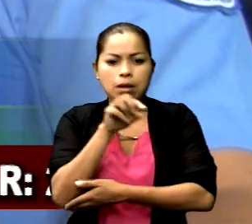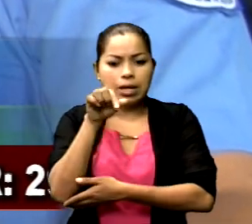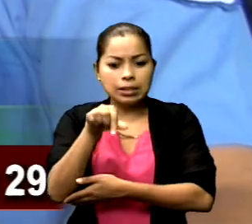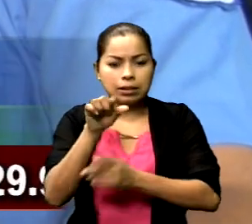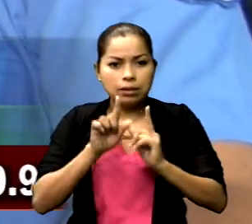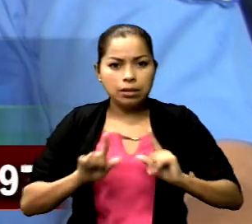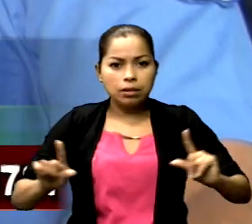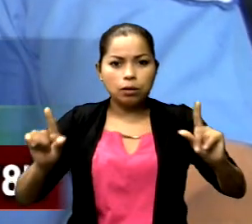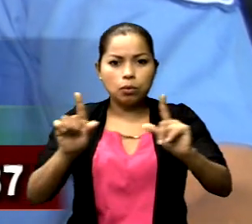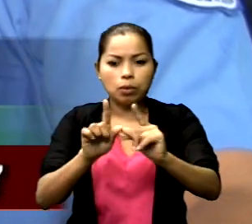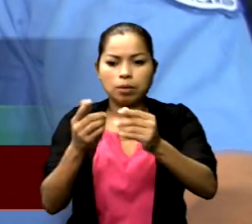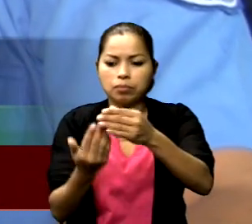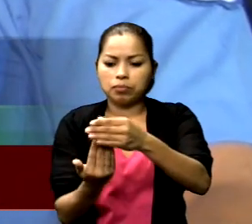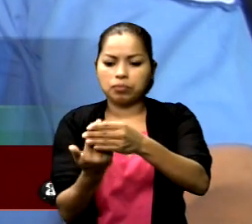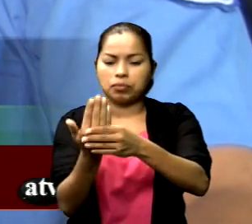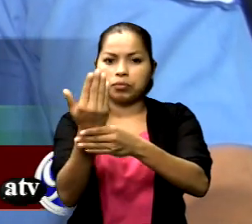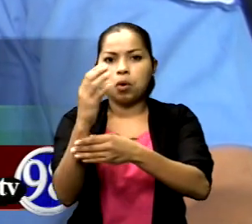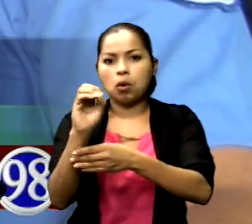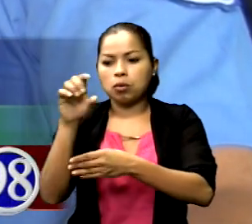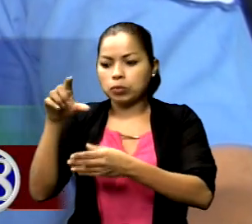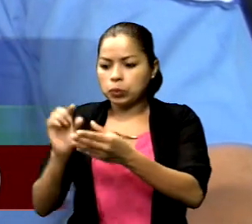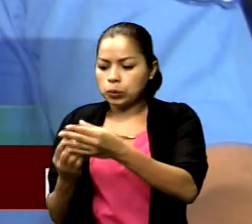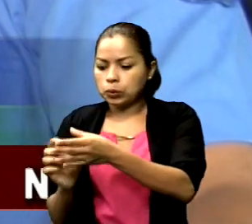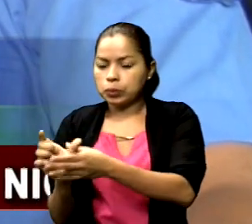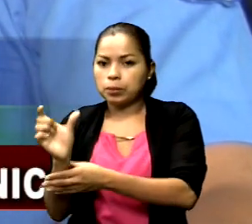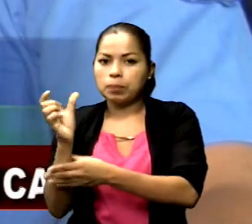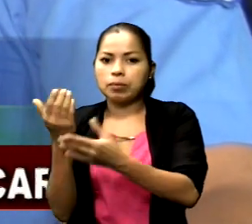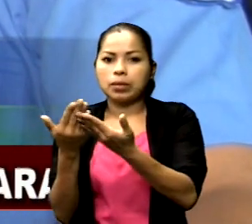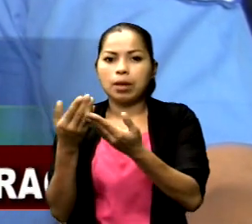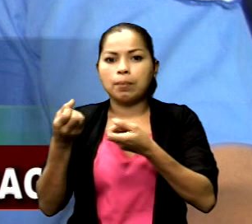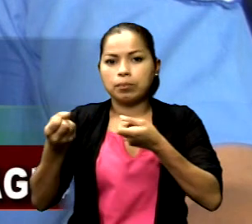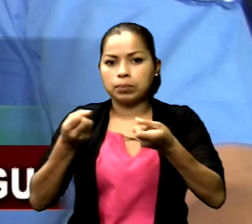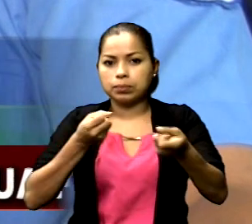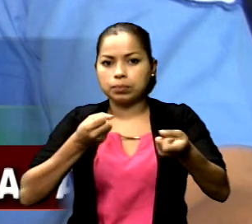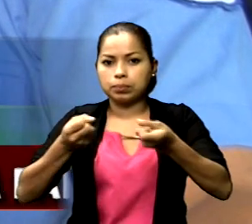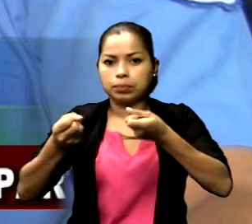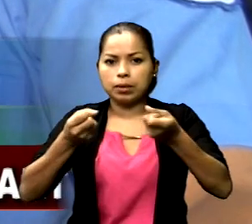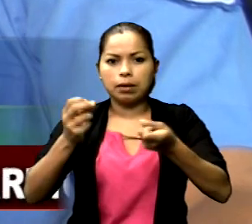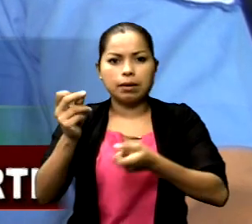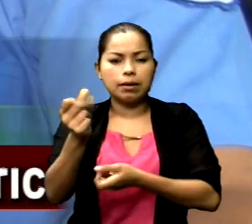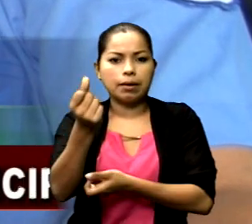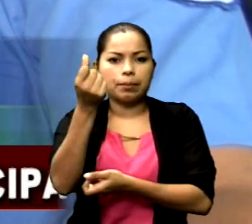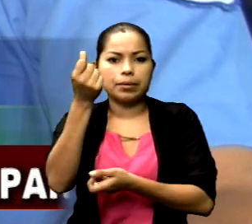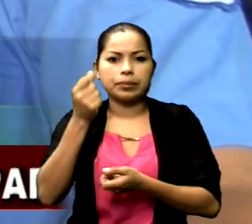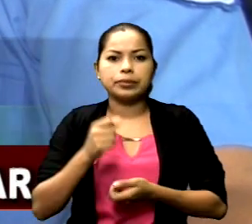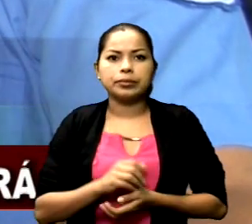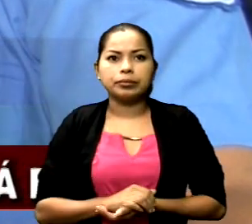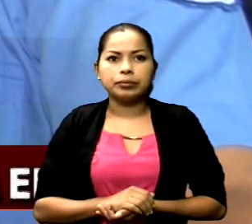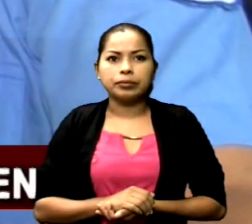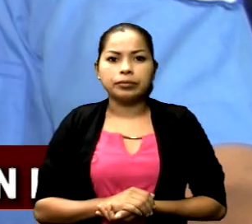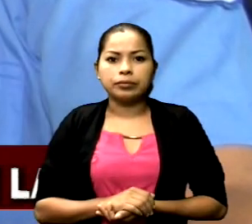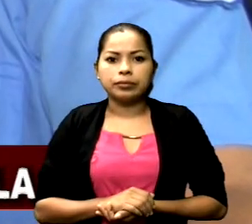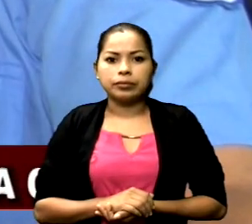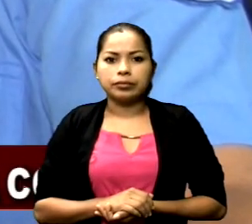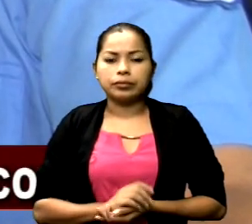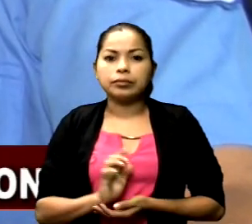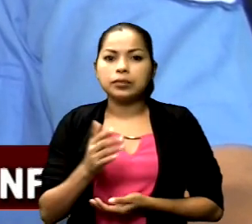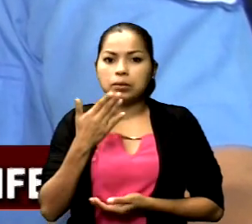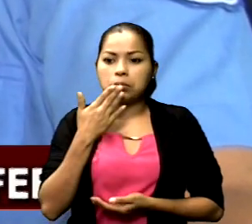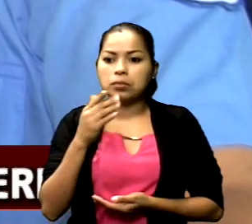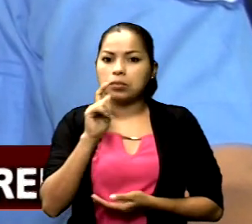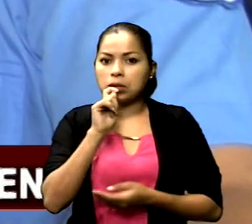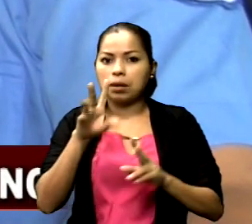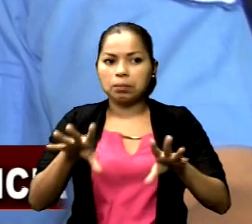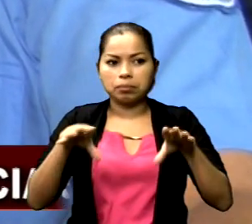sitio sus documentos, licencias o certificados. Hasta el momento hemos tenido buena